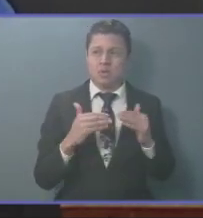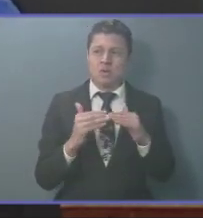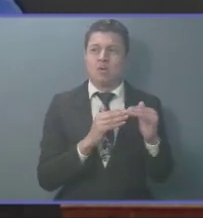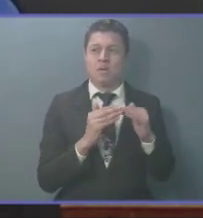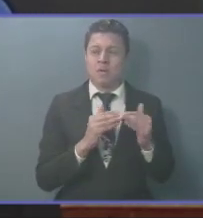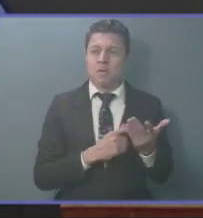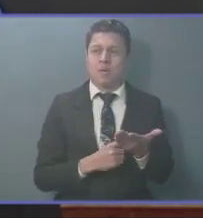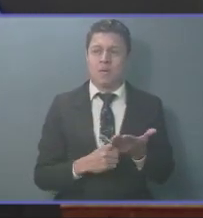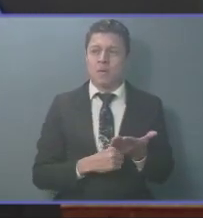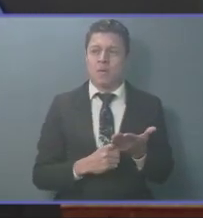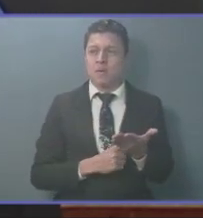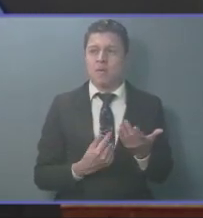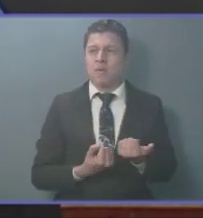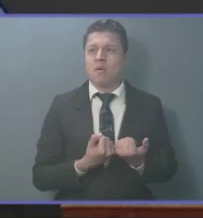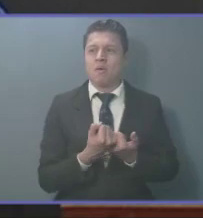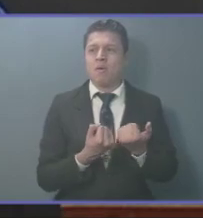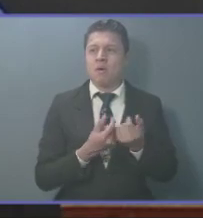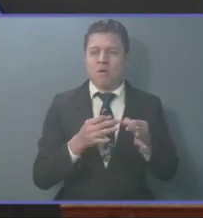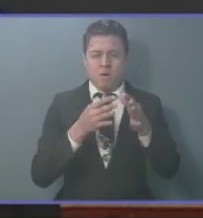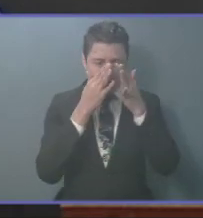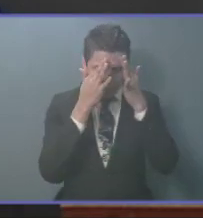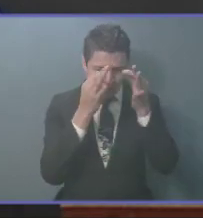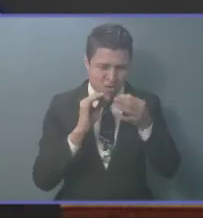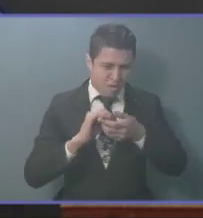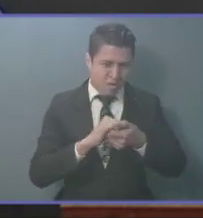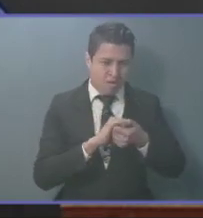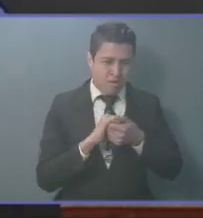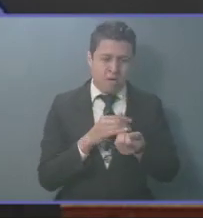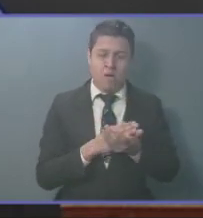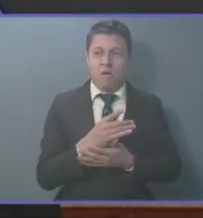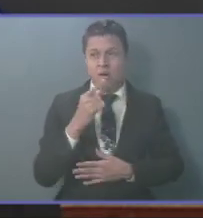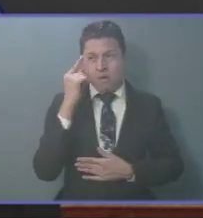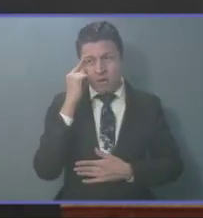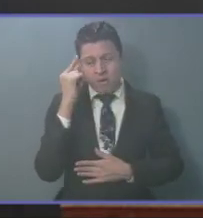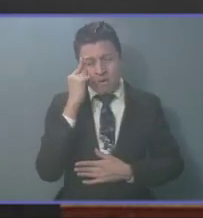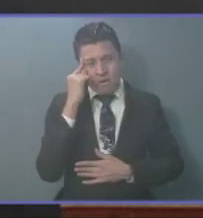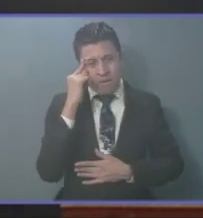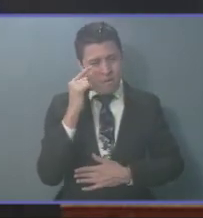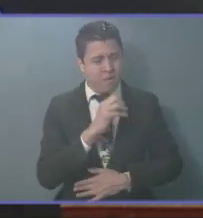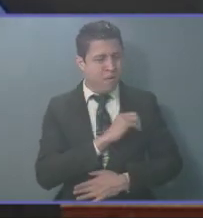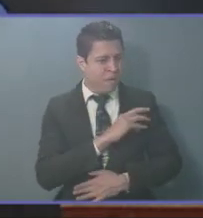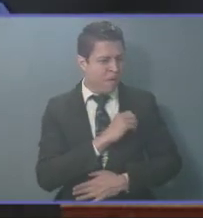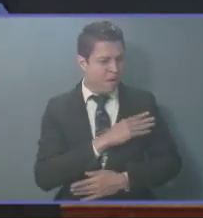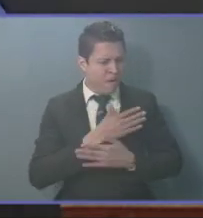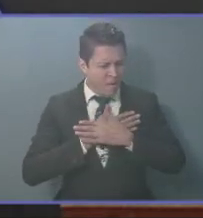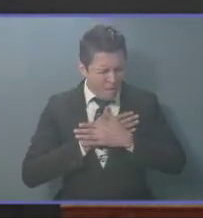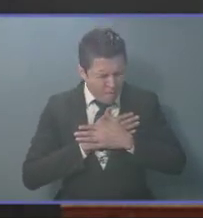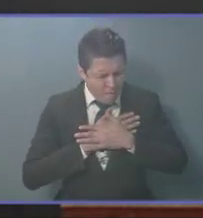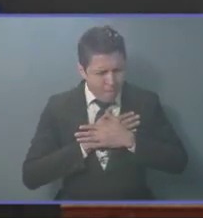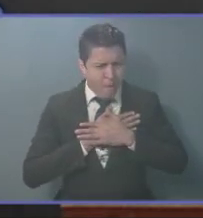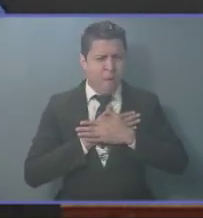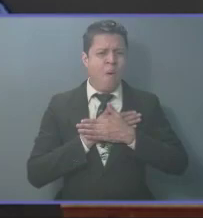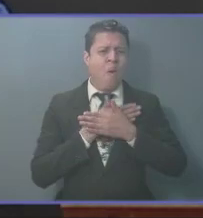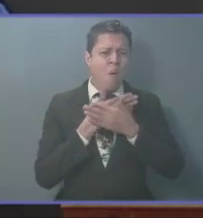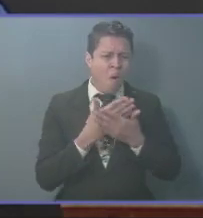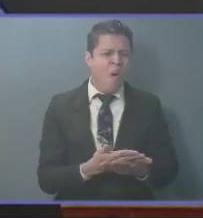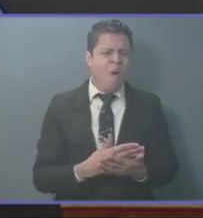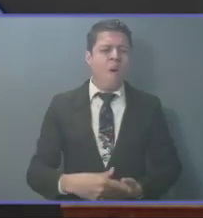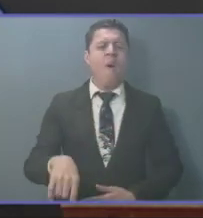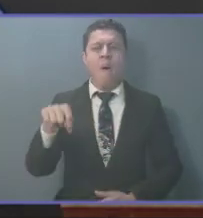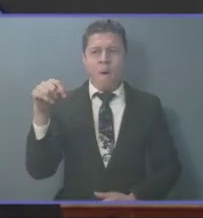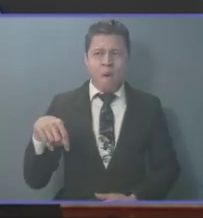deliberando, construyendo consensos, con una mente y un corazón abierto, como lo exigen las